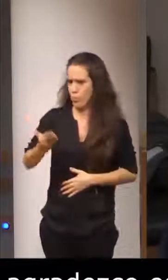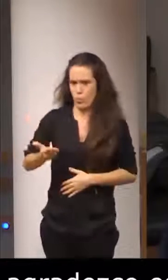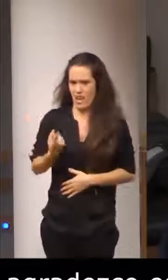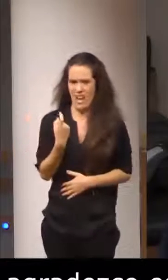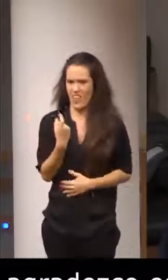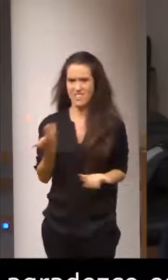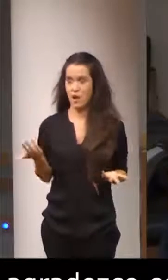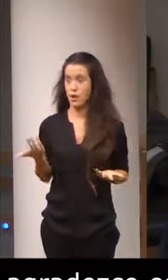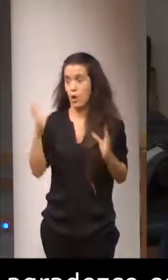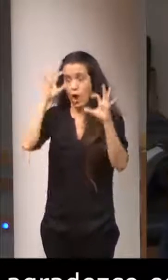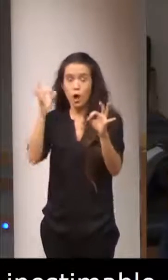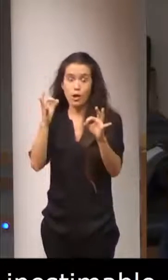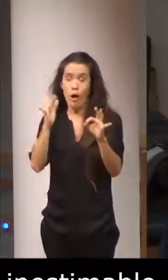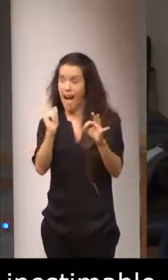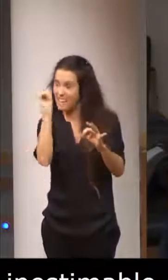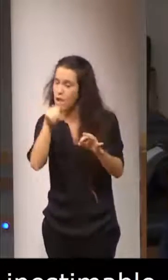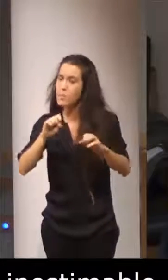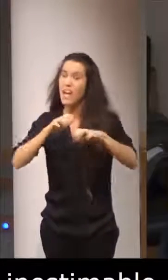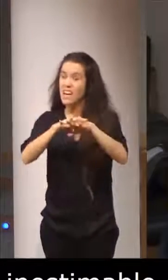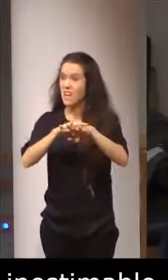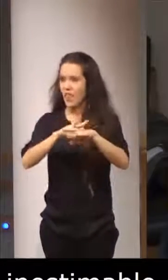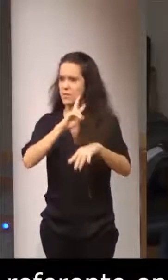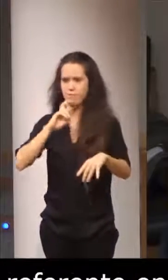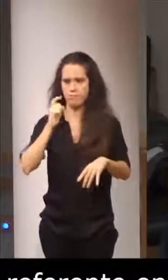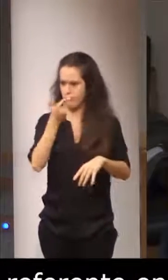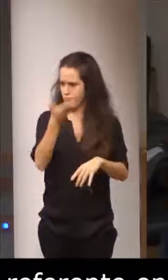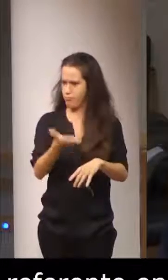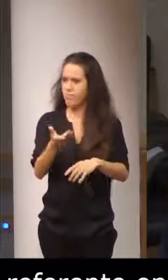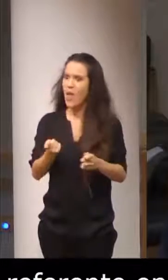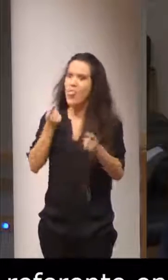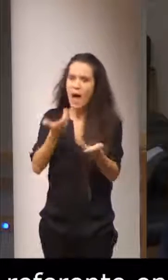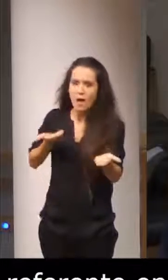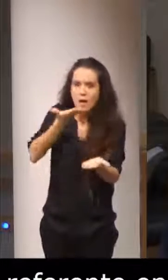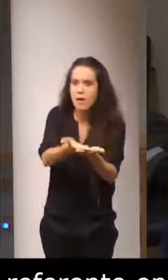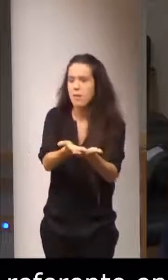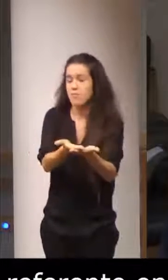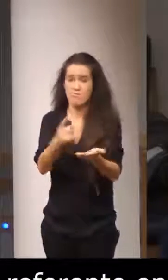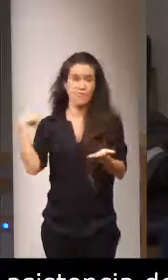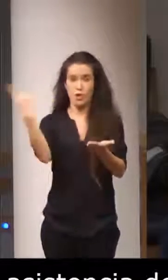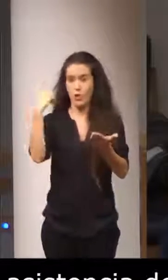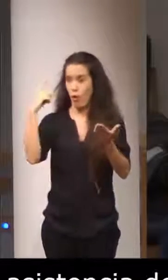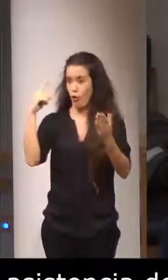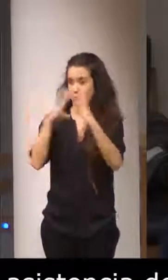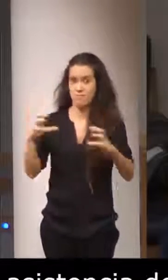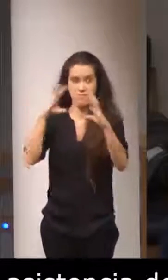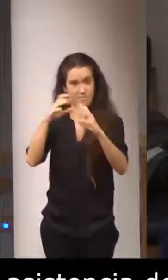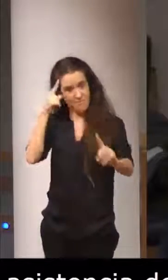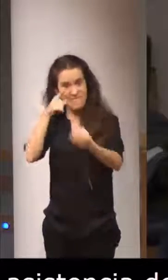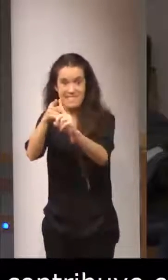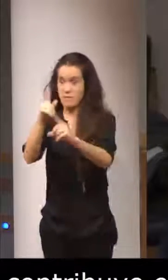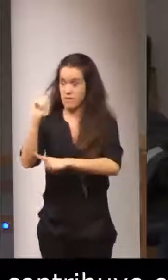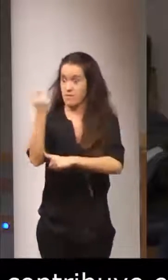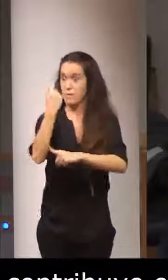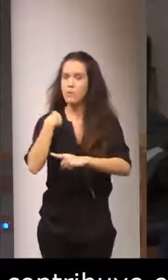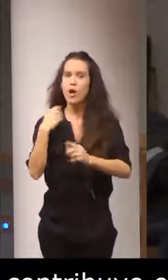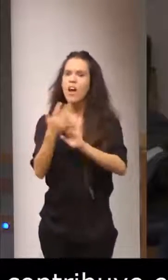supuesto la asistencia de esa red esa red que creo que contribuye especialmente a lo que todos hemos pretendido aquí que la lengua de signos se